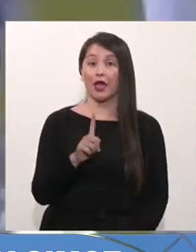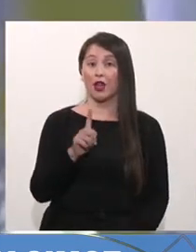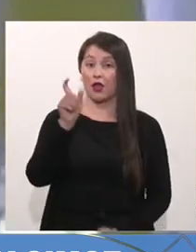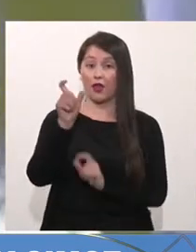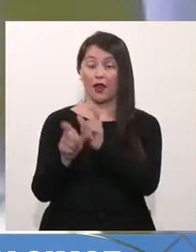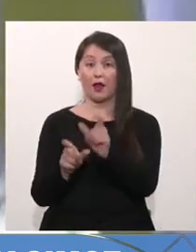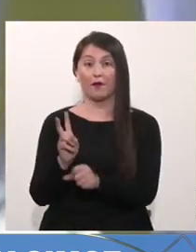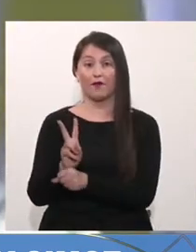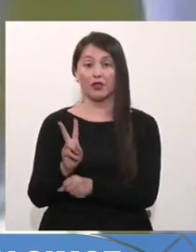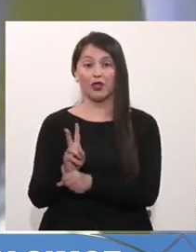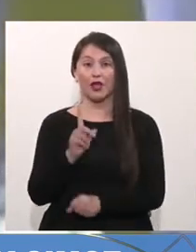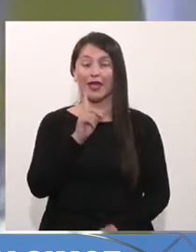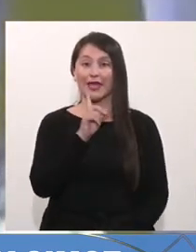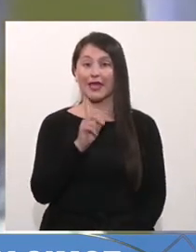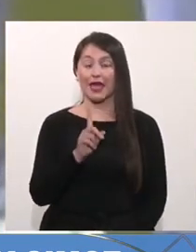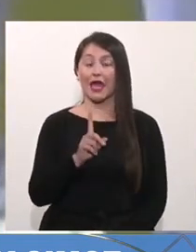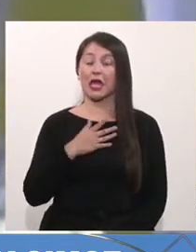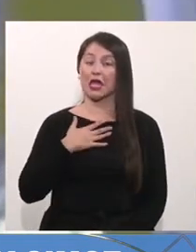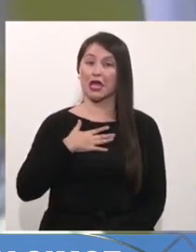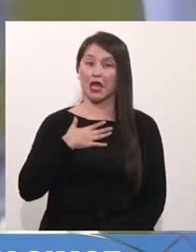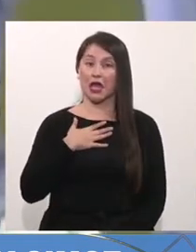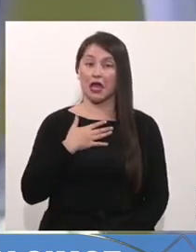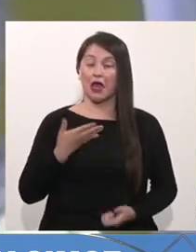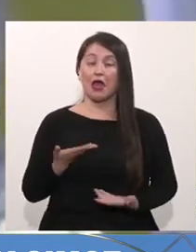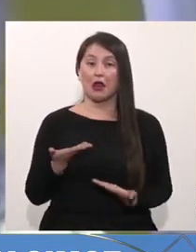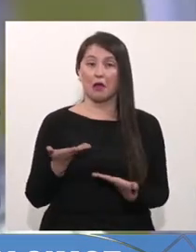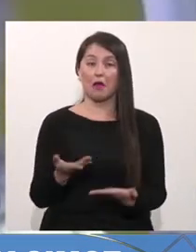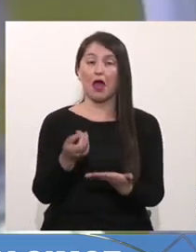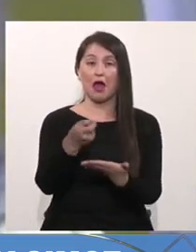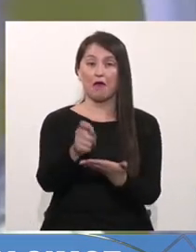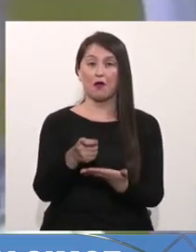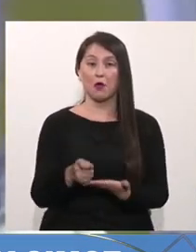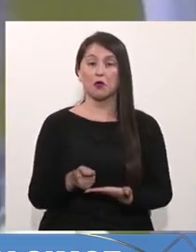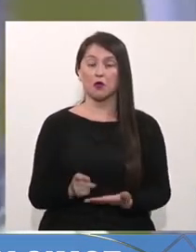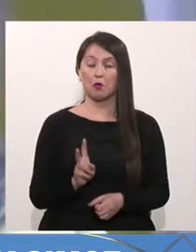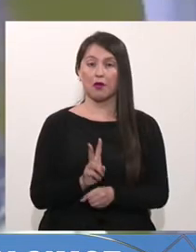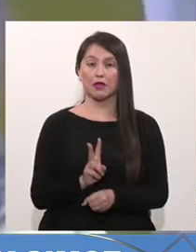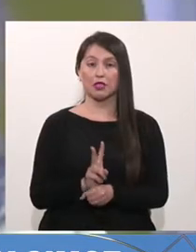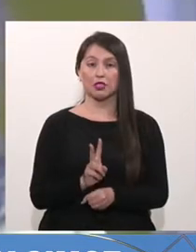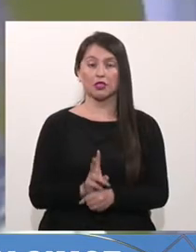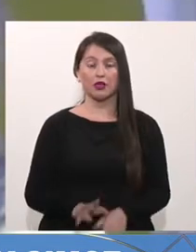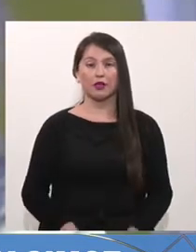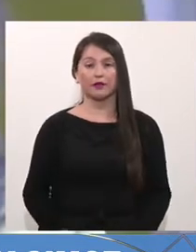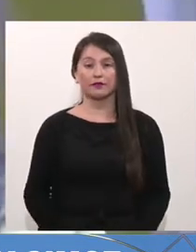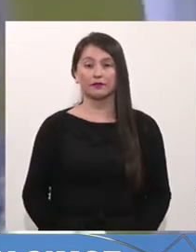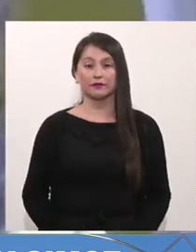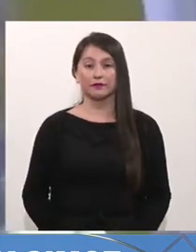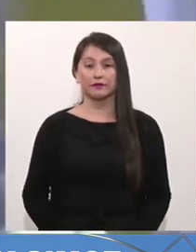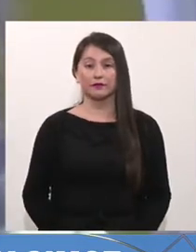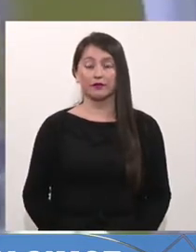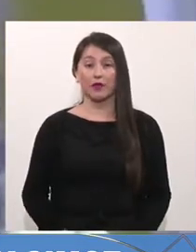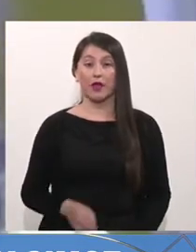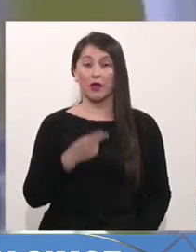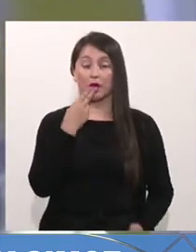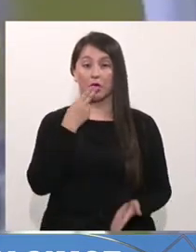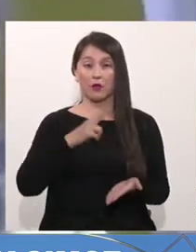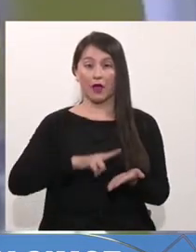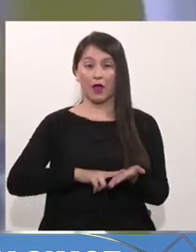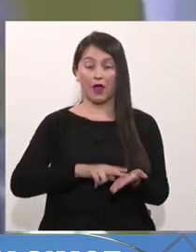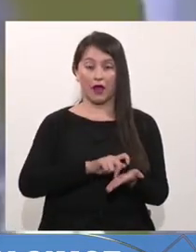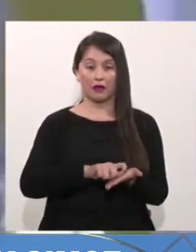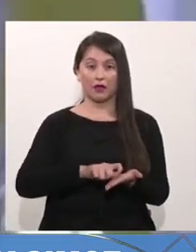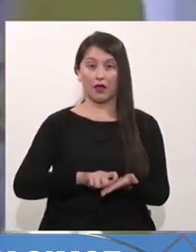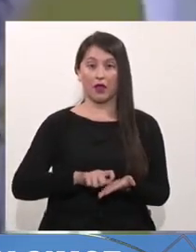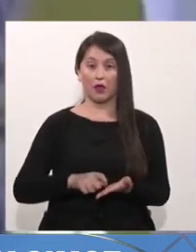voluntariamente quieran dar este proyecto de esta evaluación docente. Y en una carta que